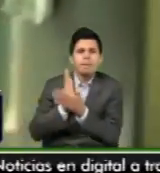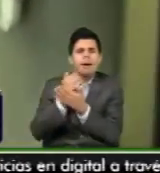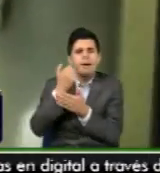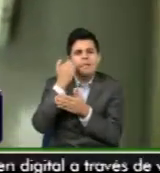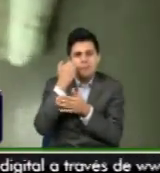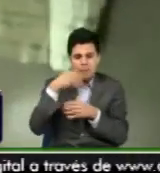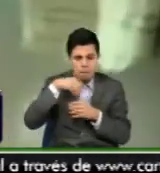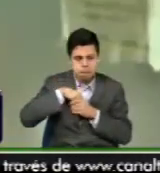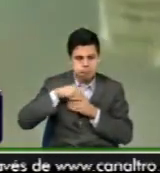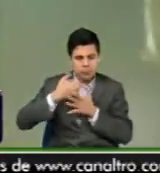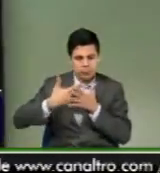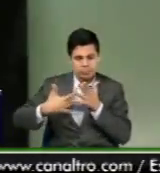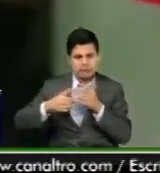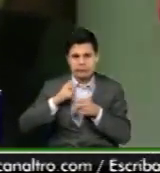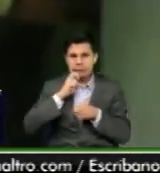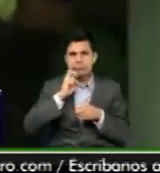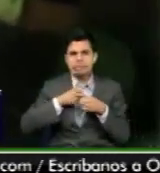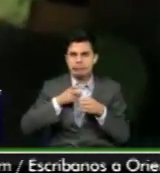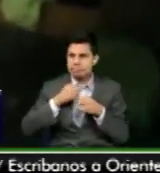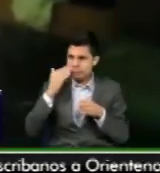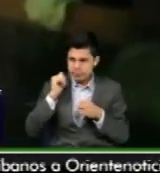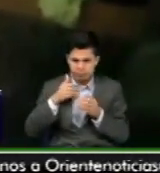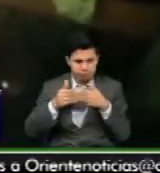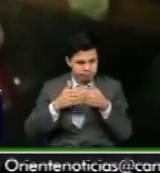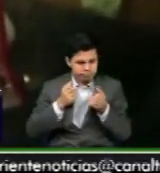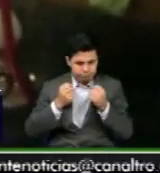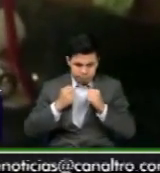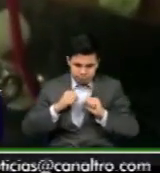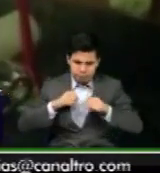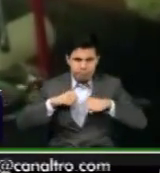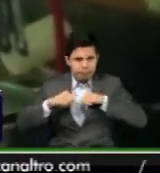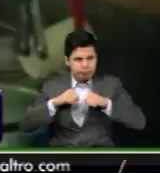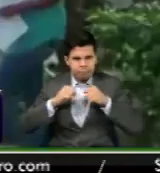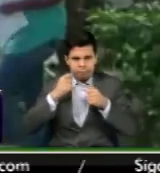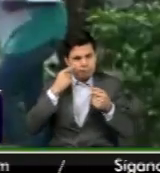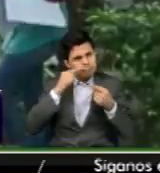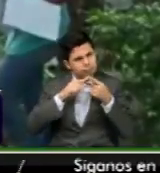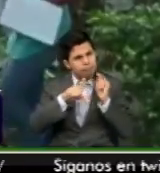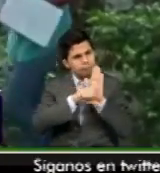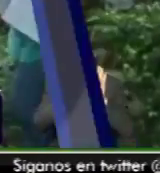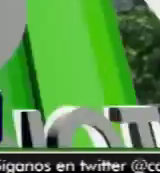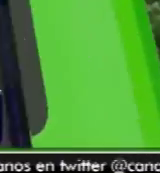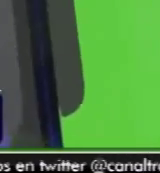sangre. Pero ante todo esto, ella continúa luchando para que se haga justicia.